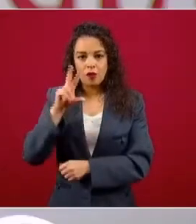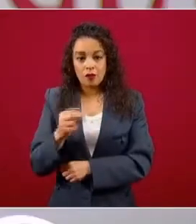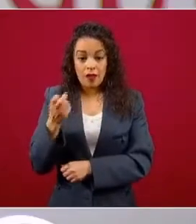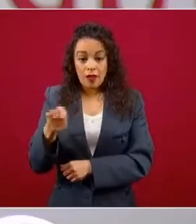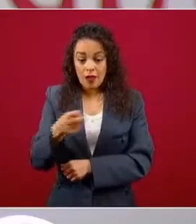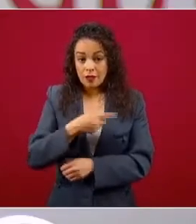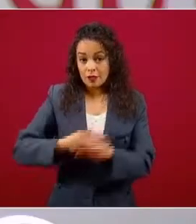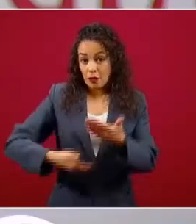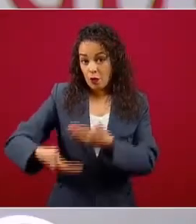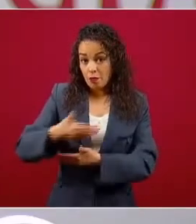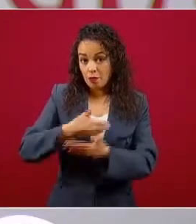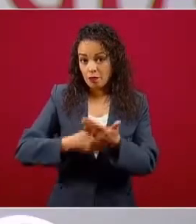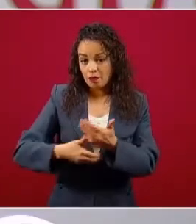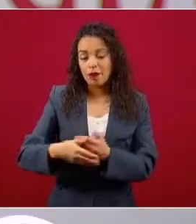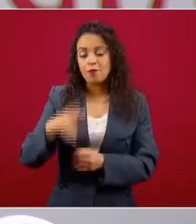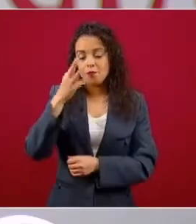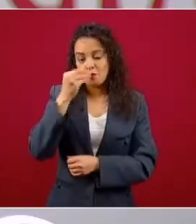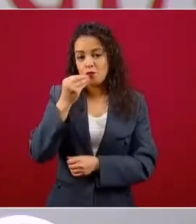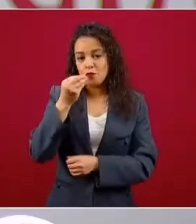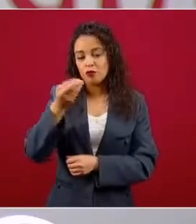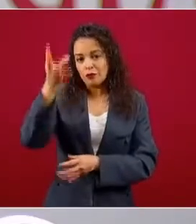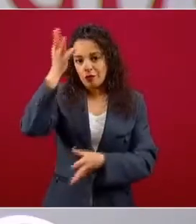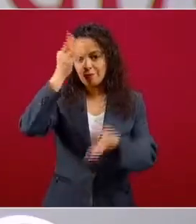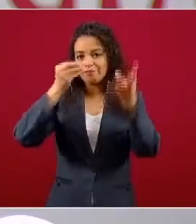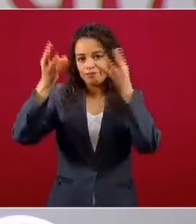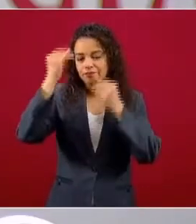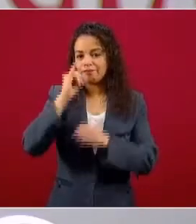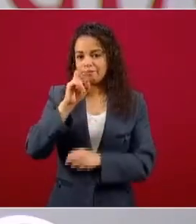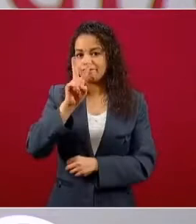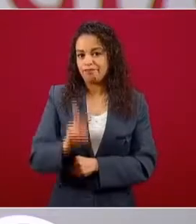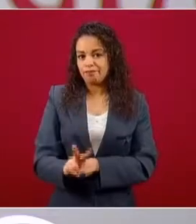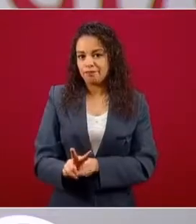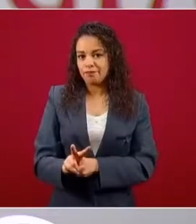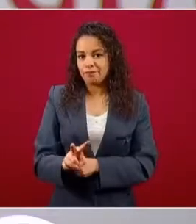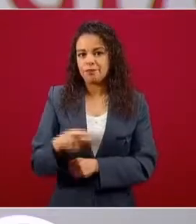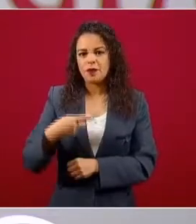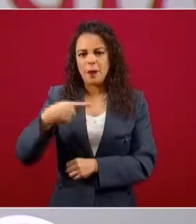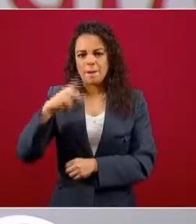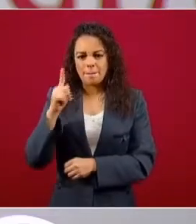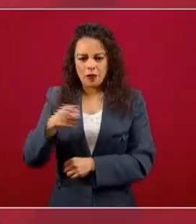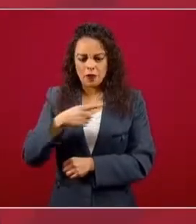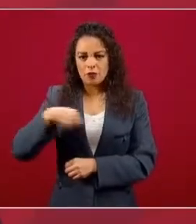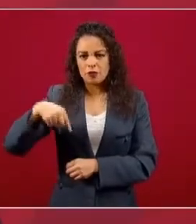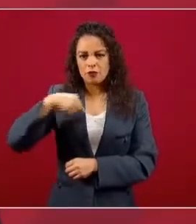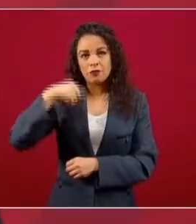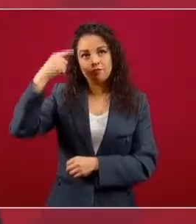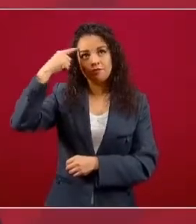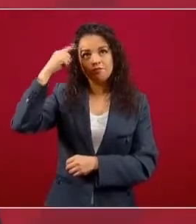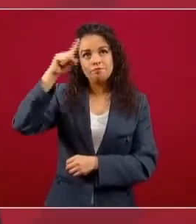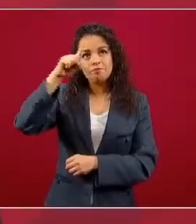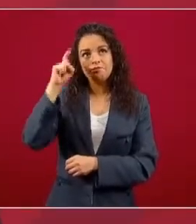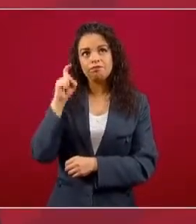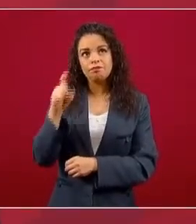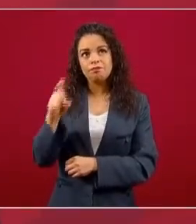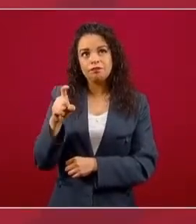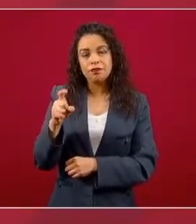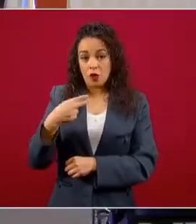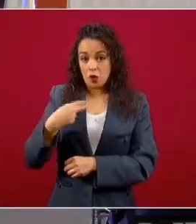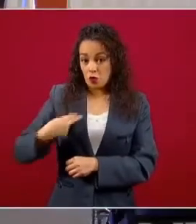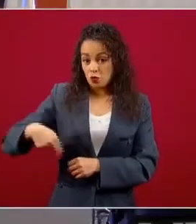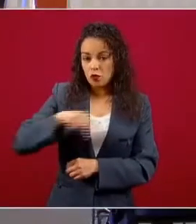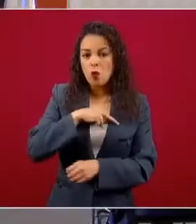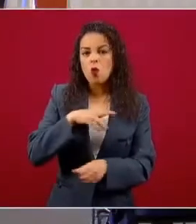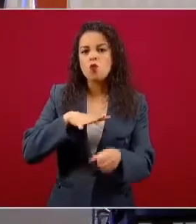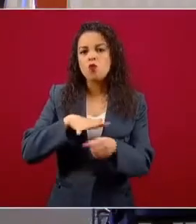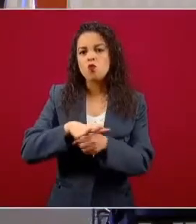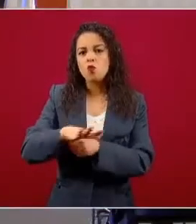esas carpetas pero me pregunto cuál es nuestra carpeta de experiencias a donde